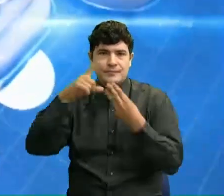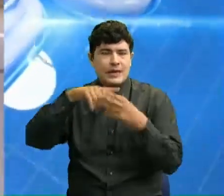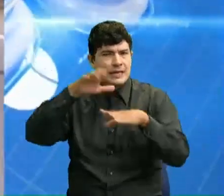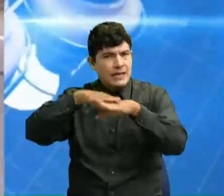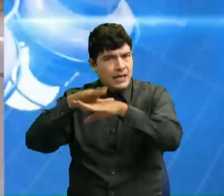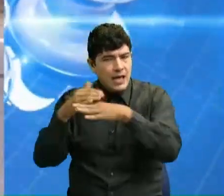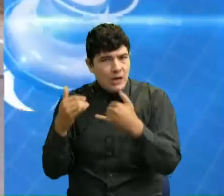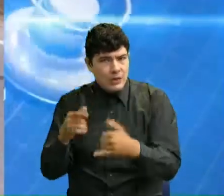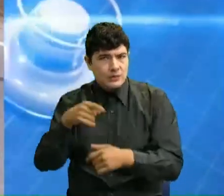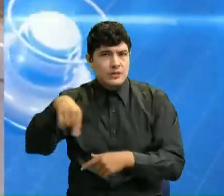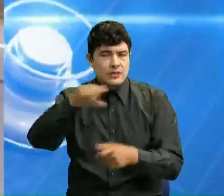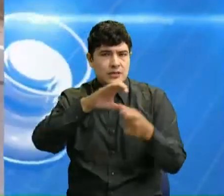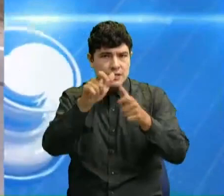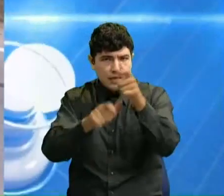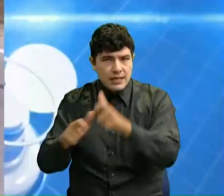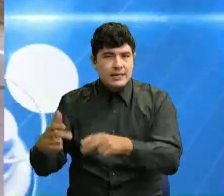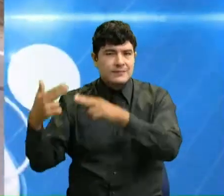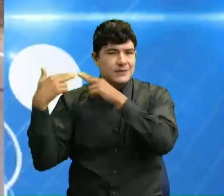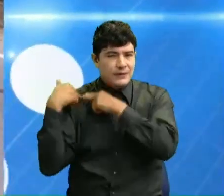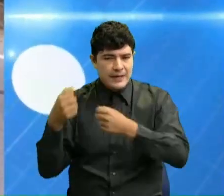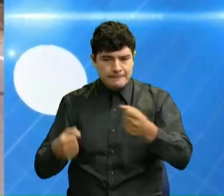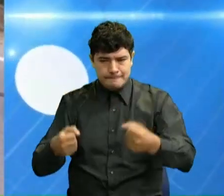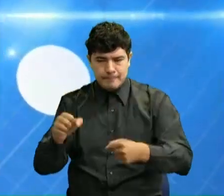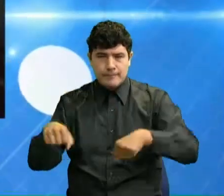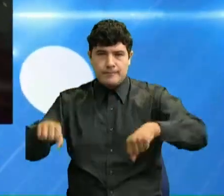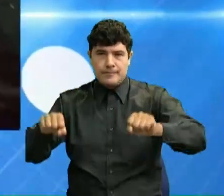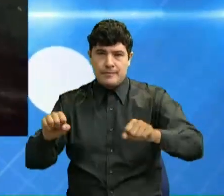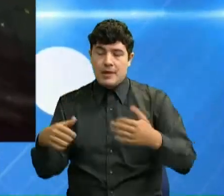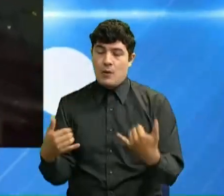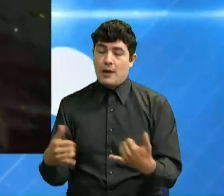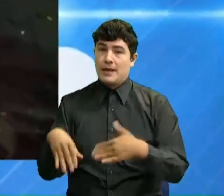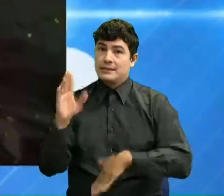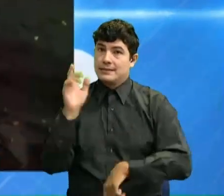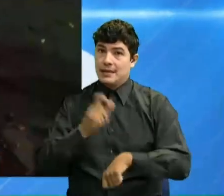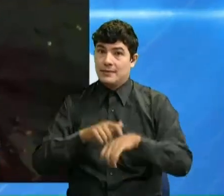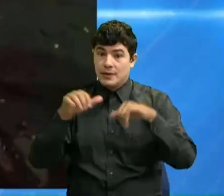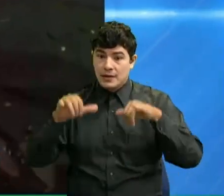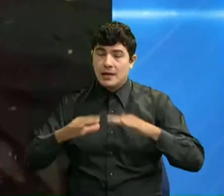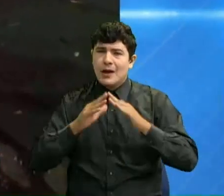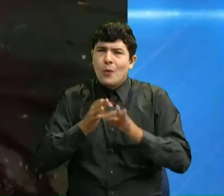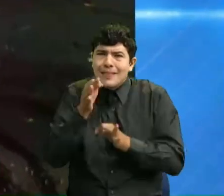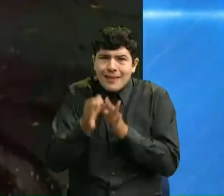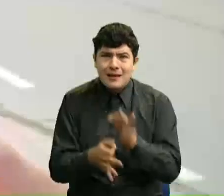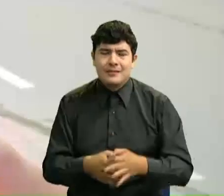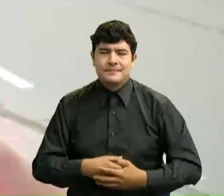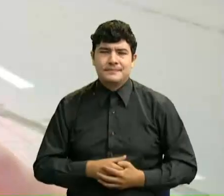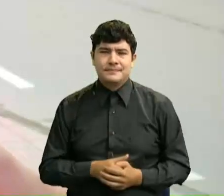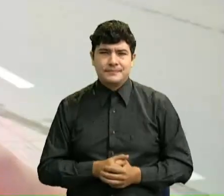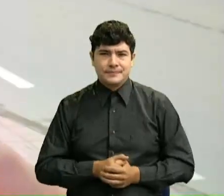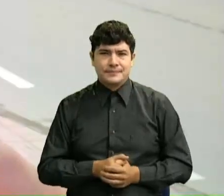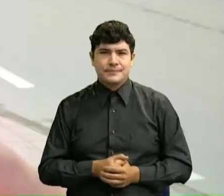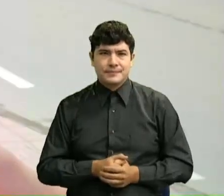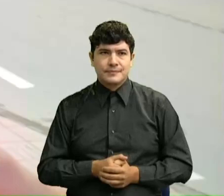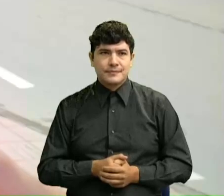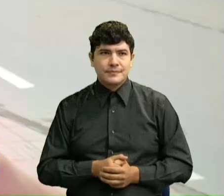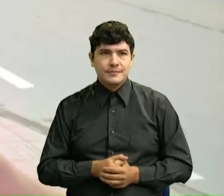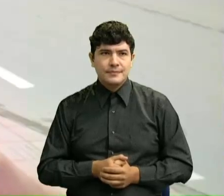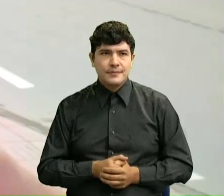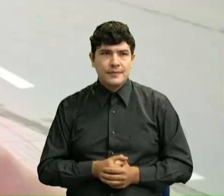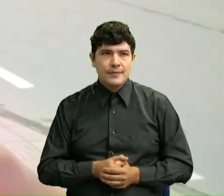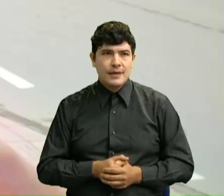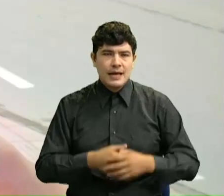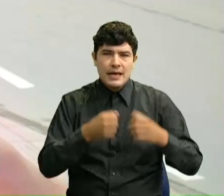llamado a la responsabilidad al volante, sobre todo en tiempo de pandemia. Si bien un accidente pues es un evento al